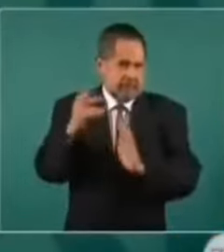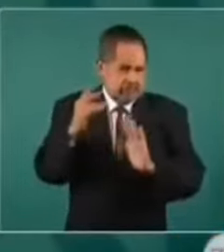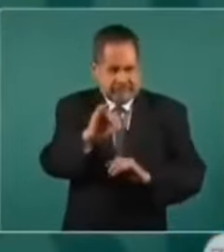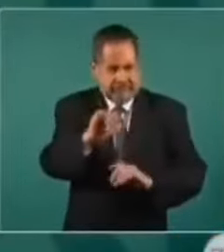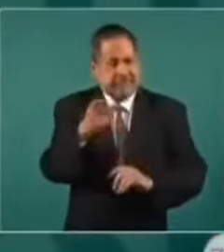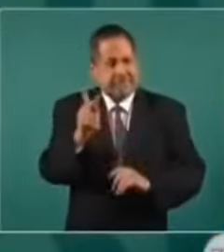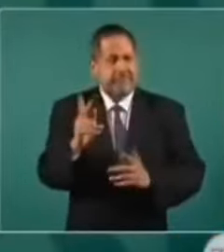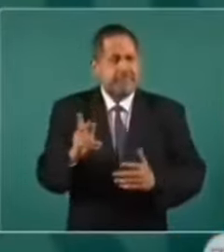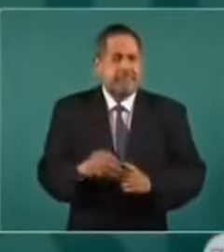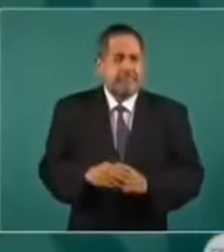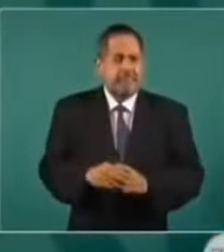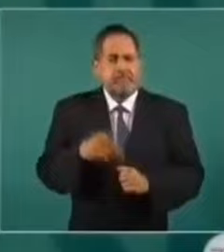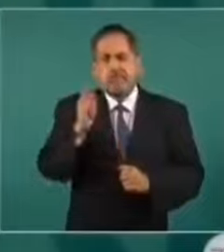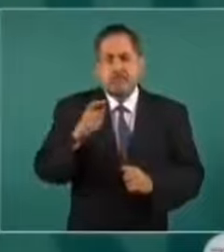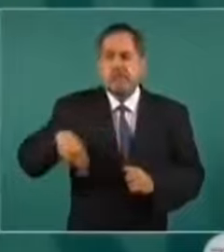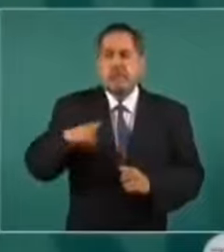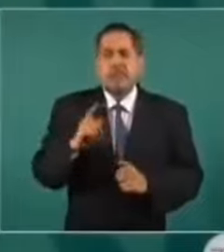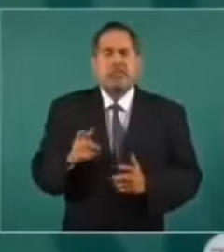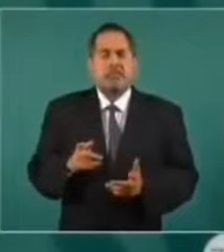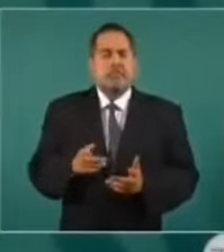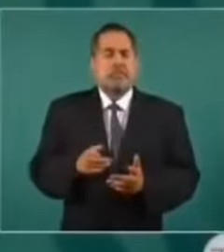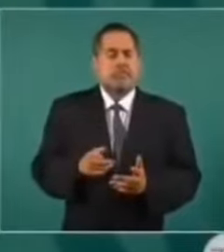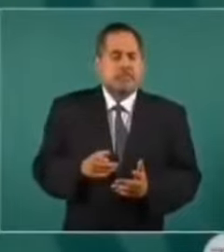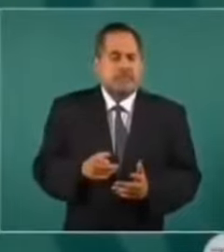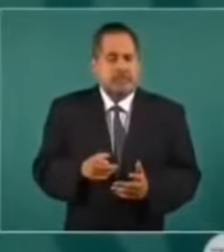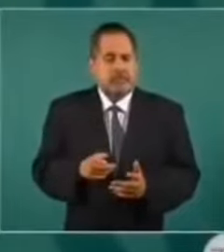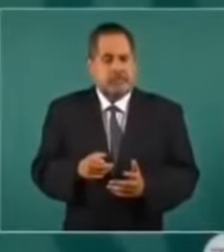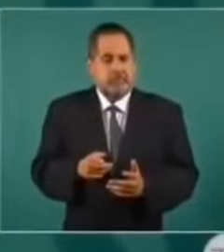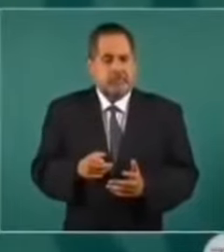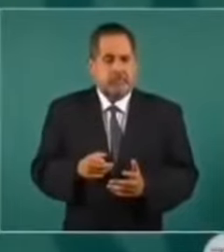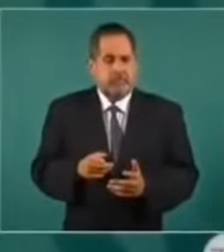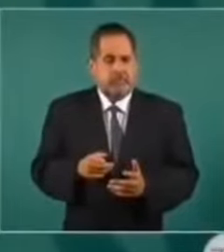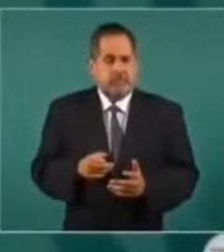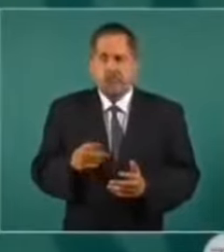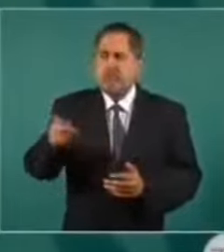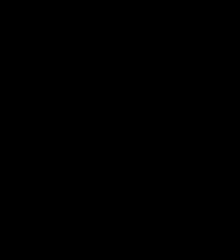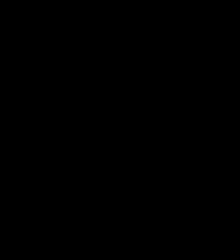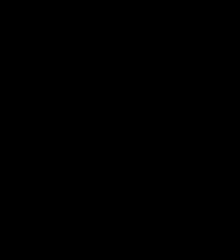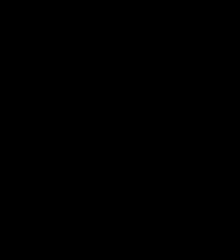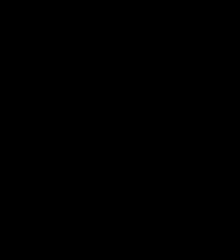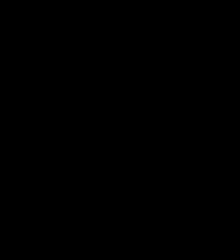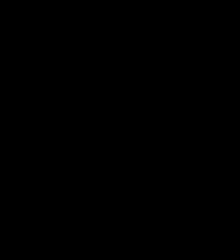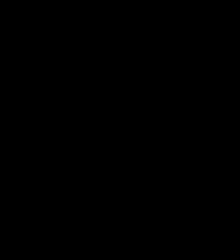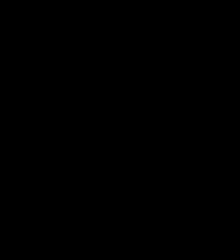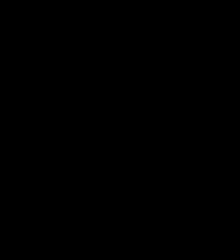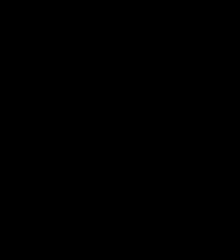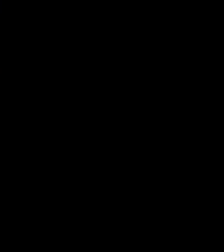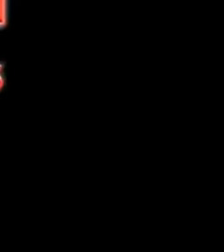procurar que sean buenos ciudadanos.